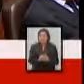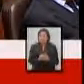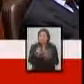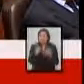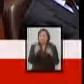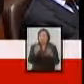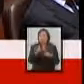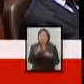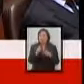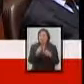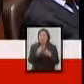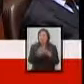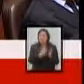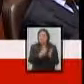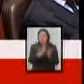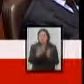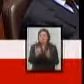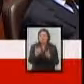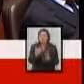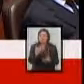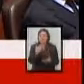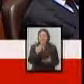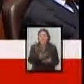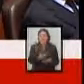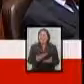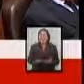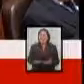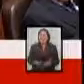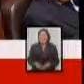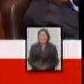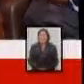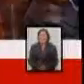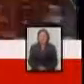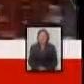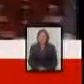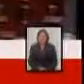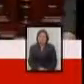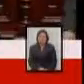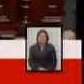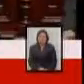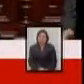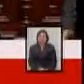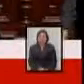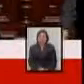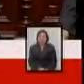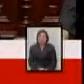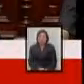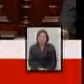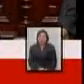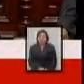de acuerdo y estaremos coordinando lo correspondiente, presidente. Muchas gracias por la interrupción, colega Ceballos.